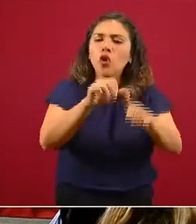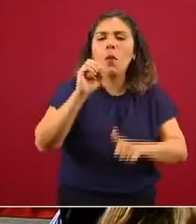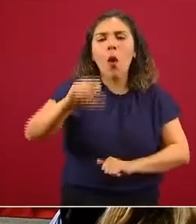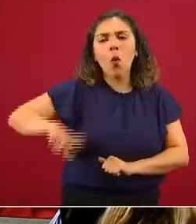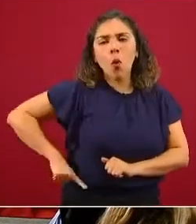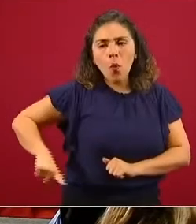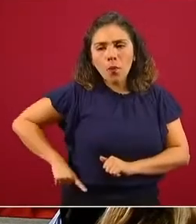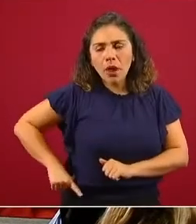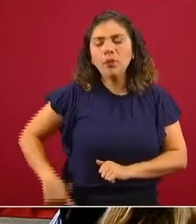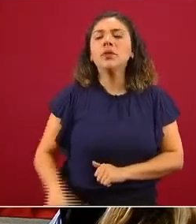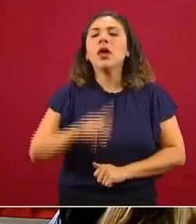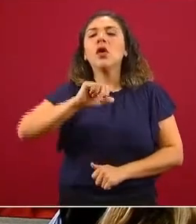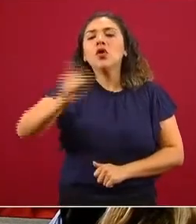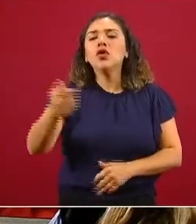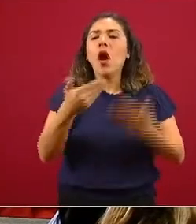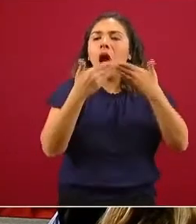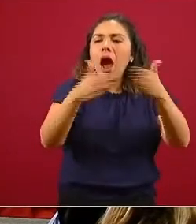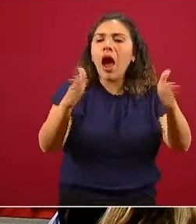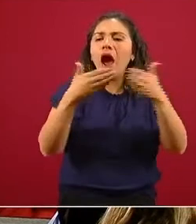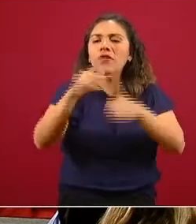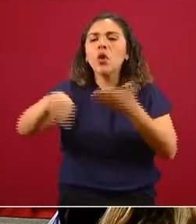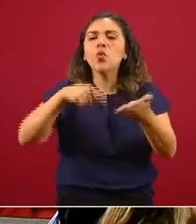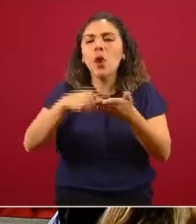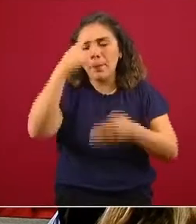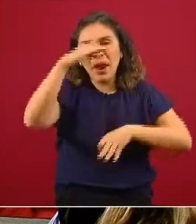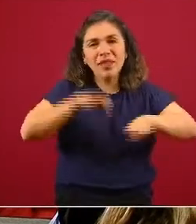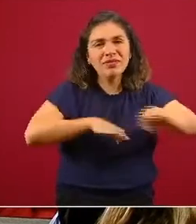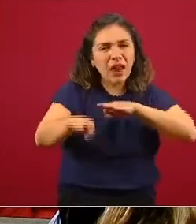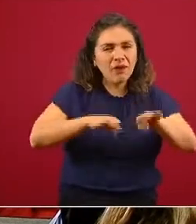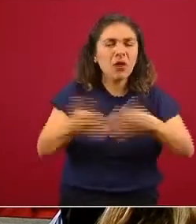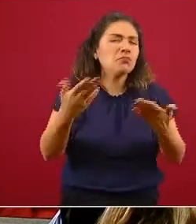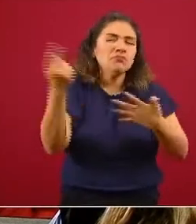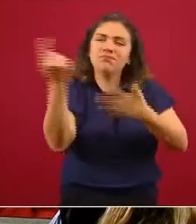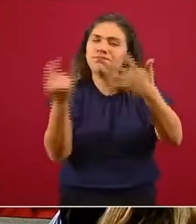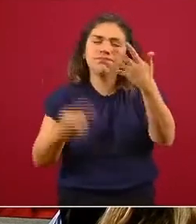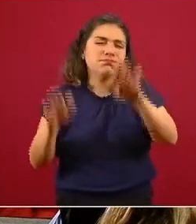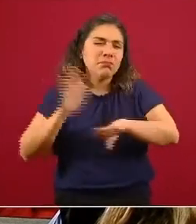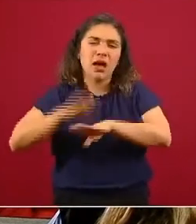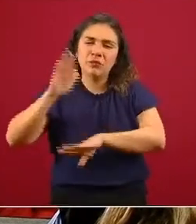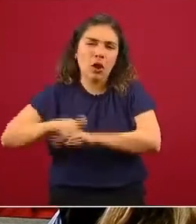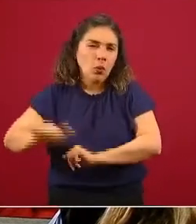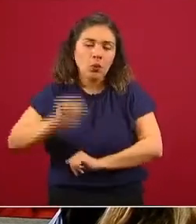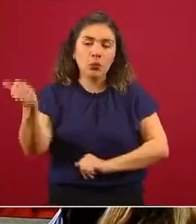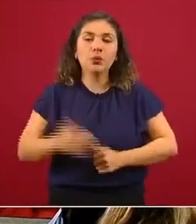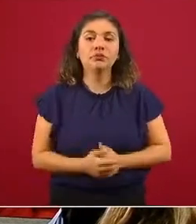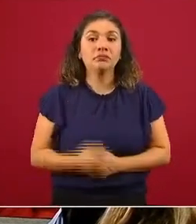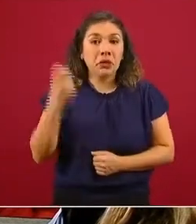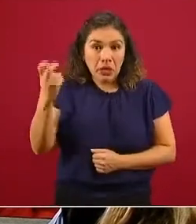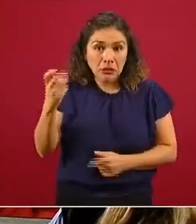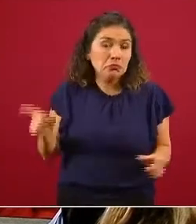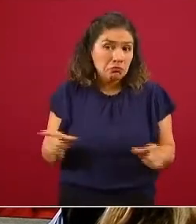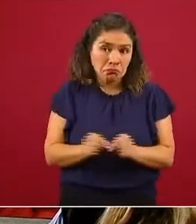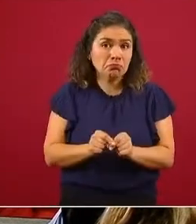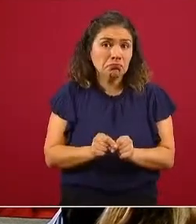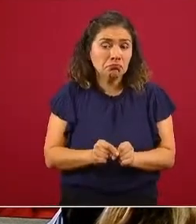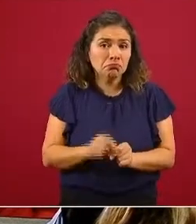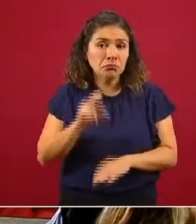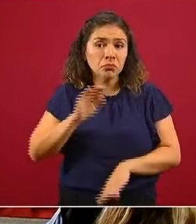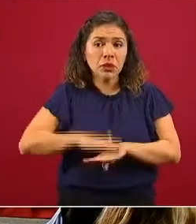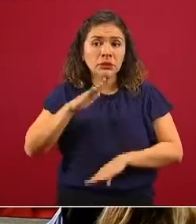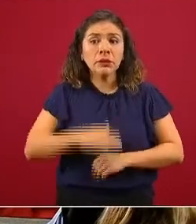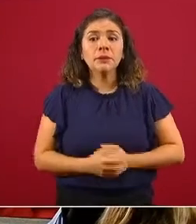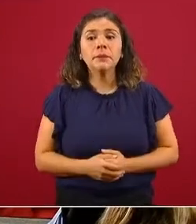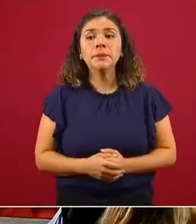de gobierno, reapertura de actividades en centros de trabajo, etcétera, etcétera, etcétera. Otros 9. Me parece que con esto termina este bloque.